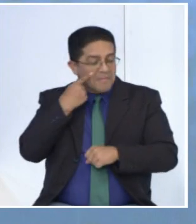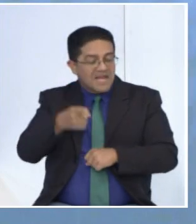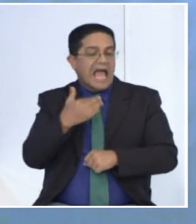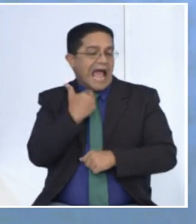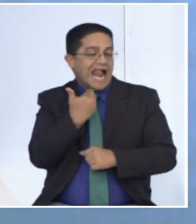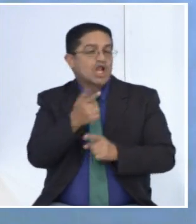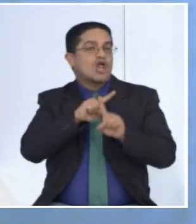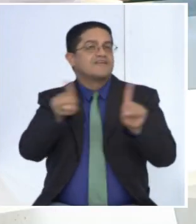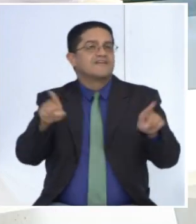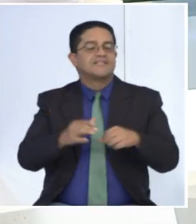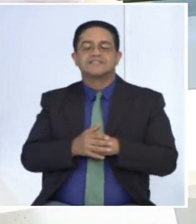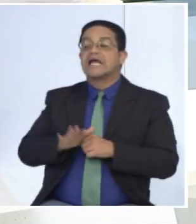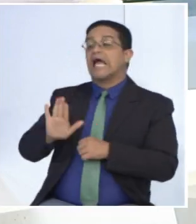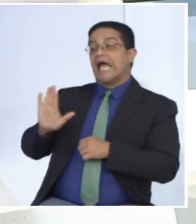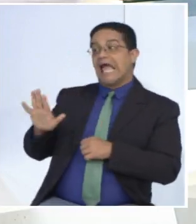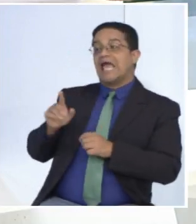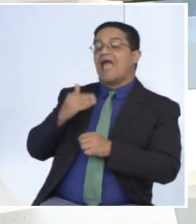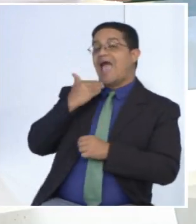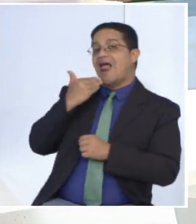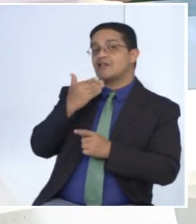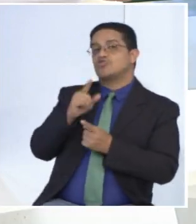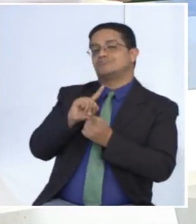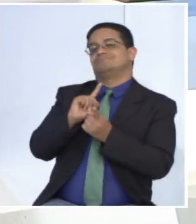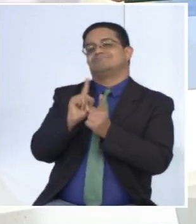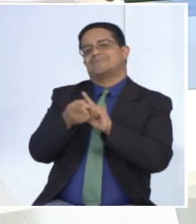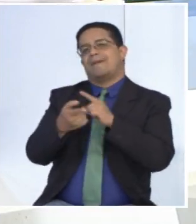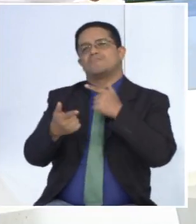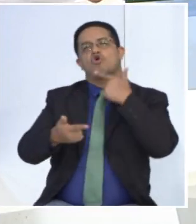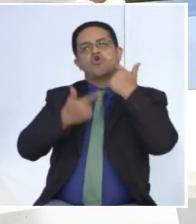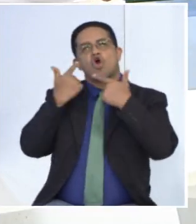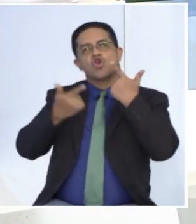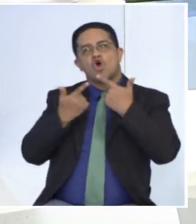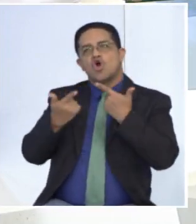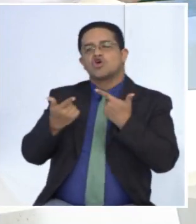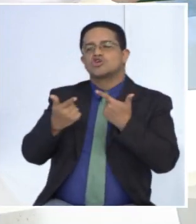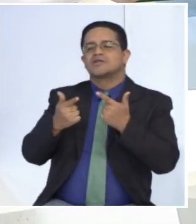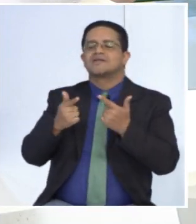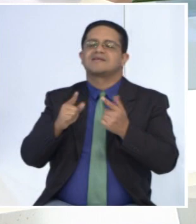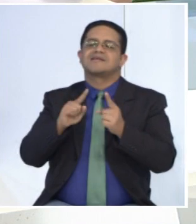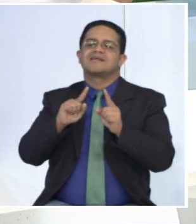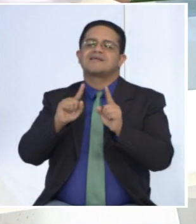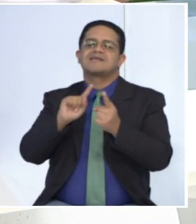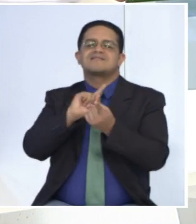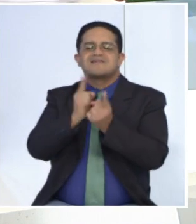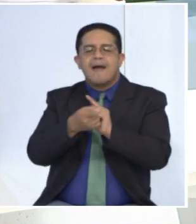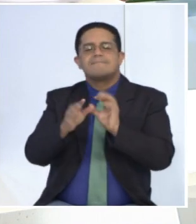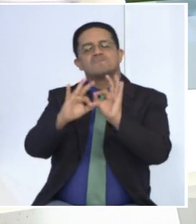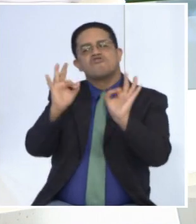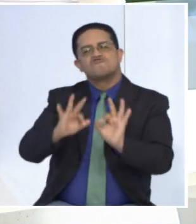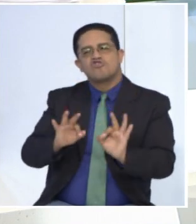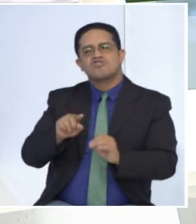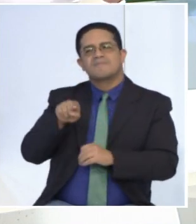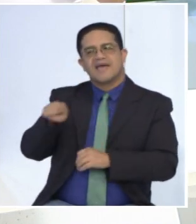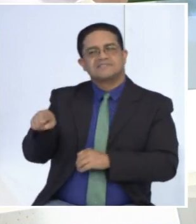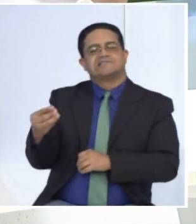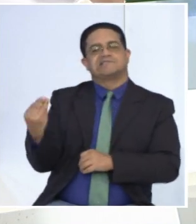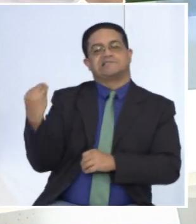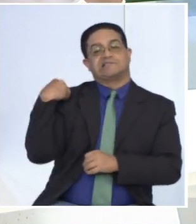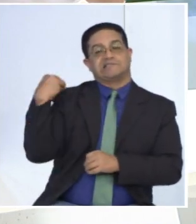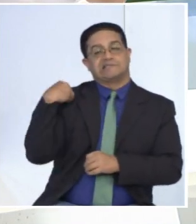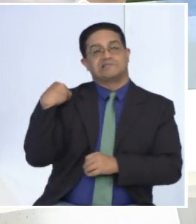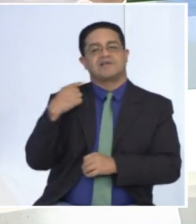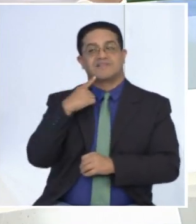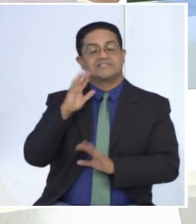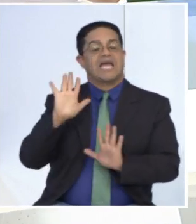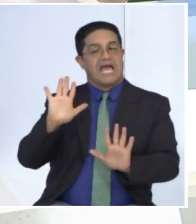modificó. Cambio de coloración, cambio en el aumento de esta estructura, el volumen, son como que esas alertas que nos dicen,